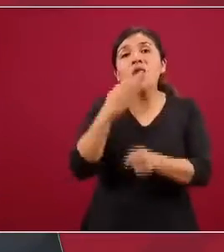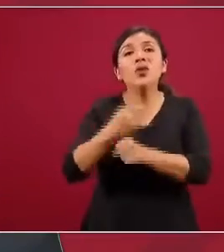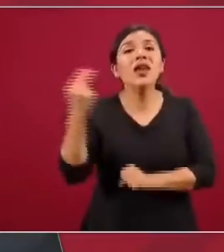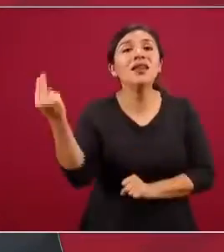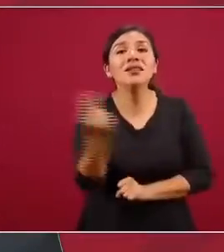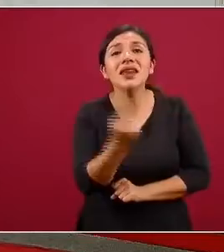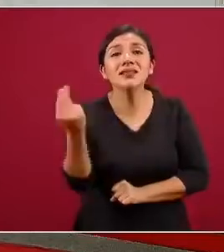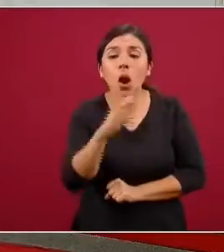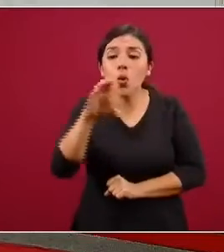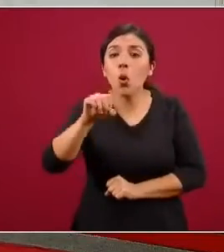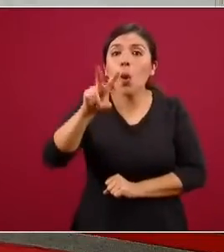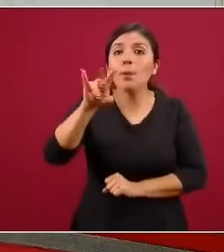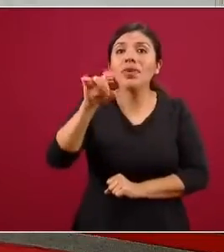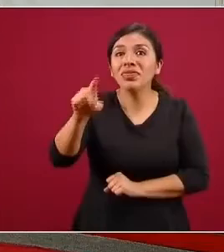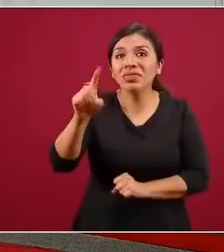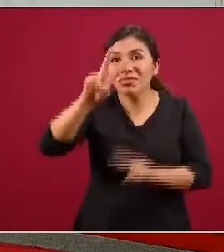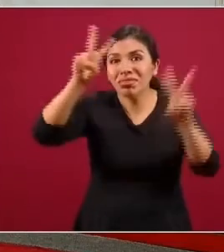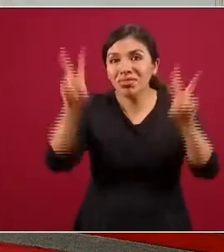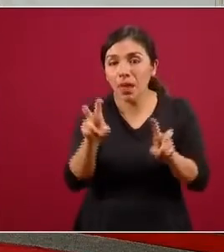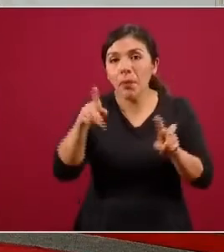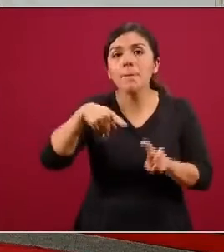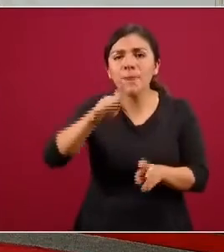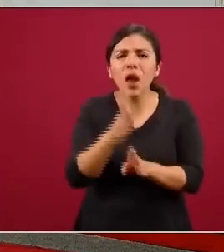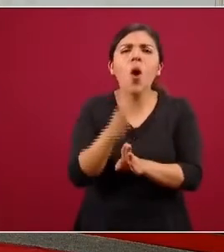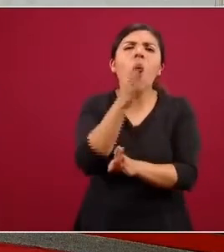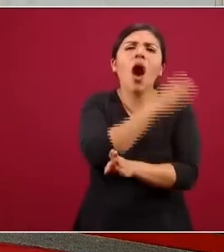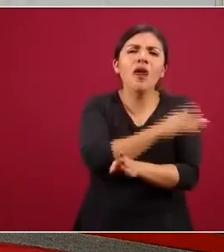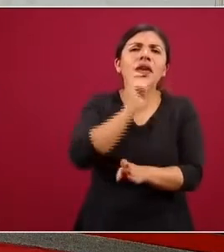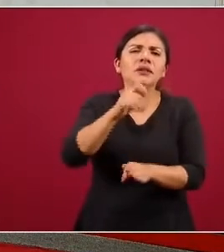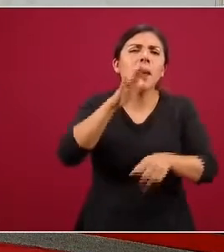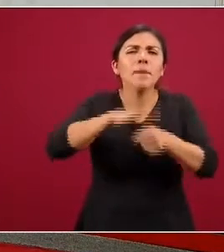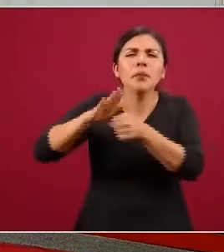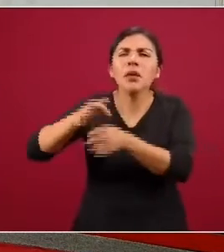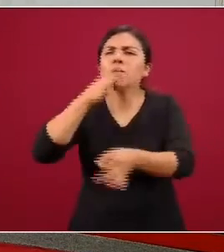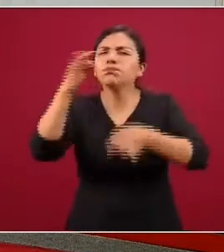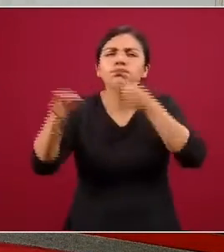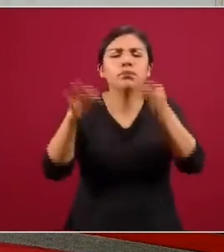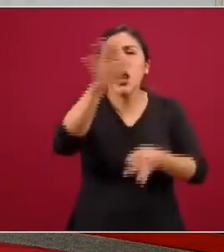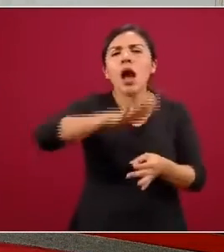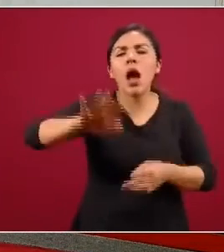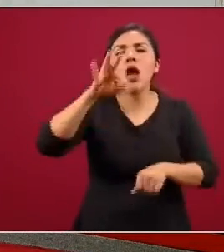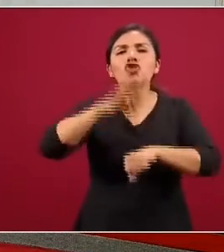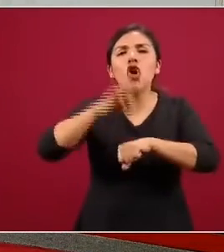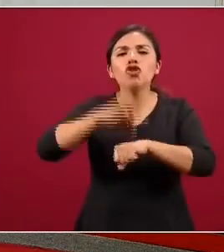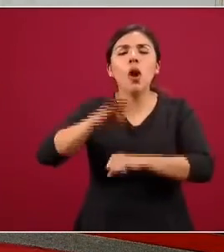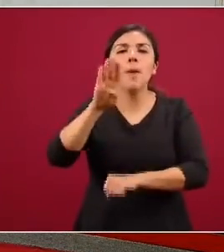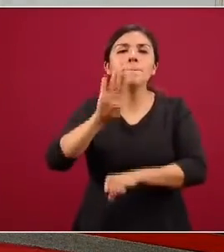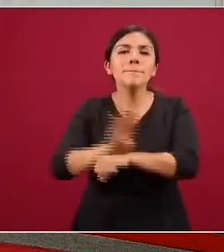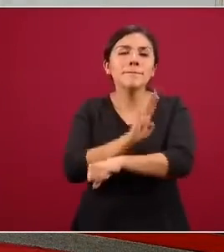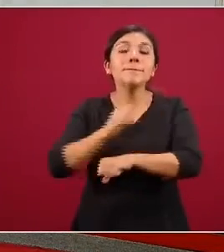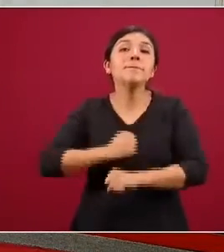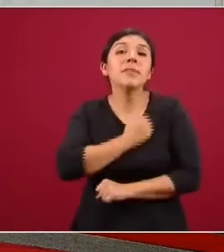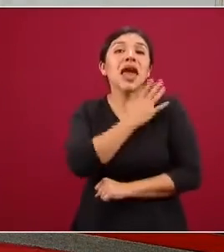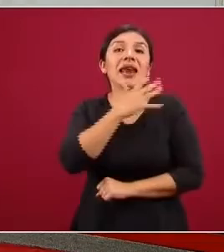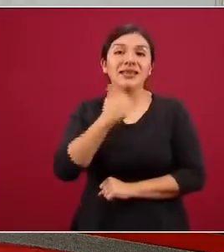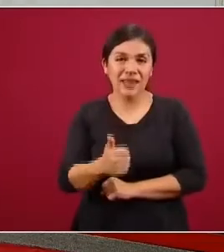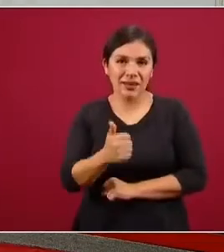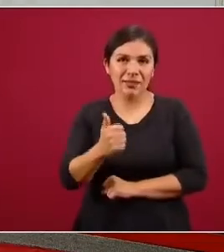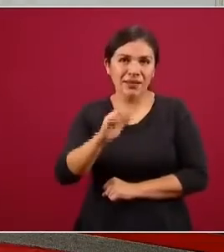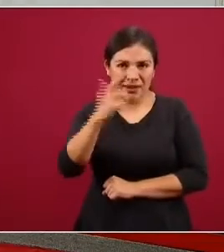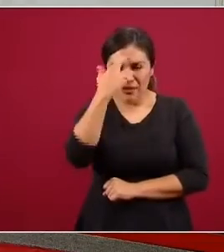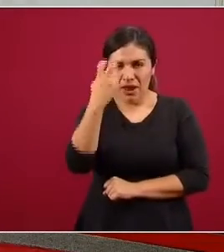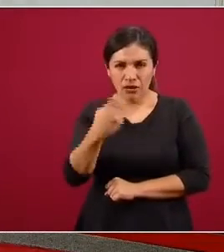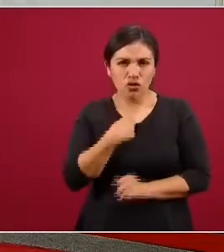necesidad de COVID, pero que ya venía de la convocatoria de médicos y médicas del bienestar. Recordarán que esto lo presentamos desde